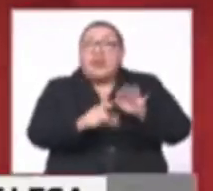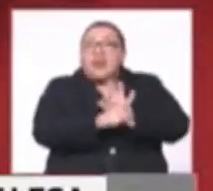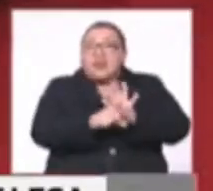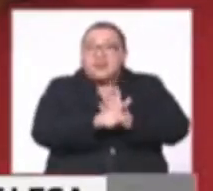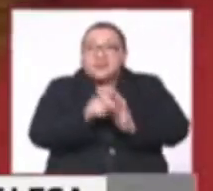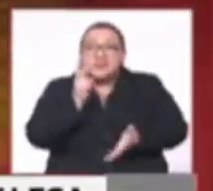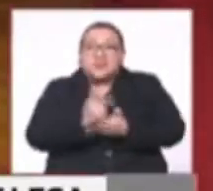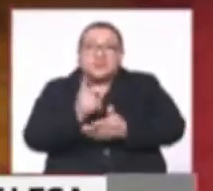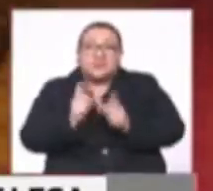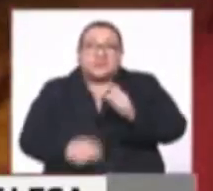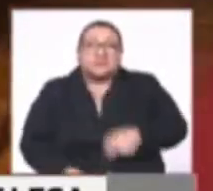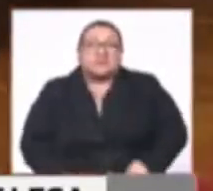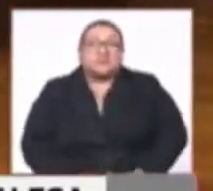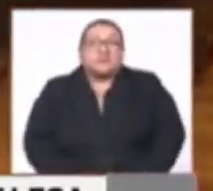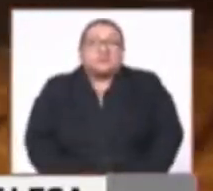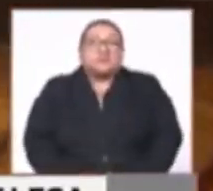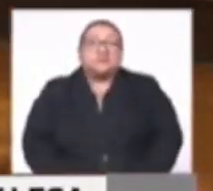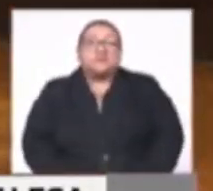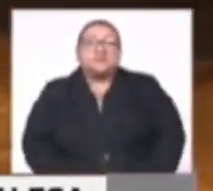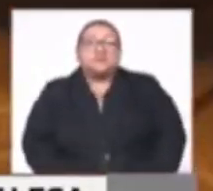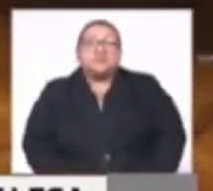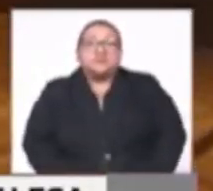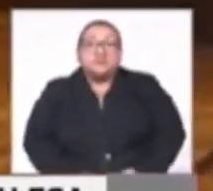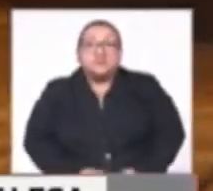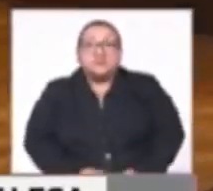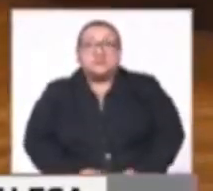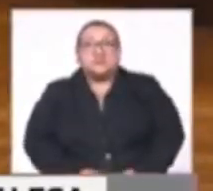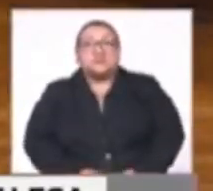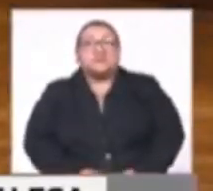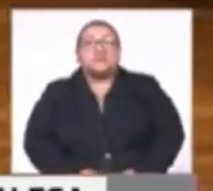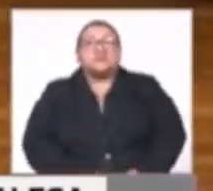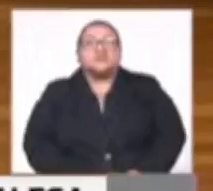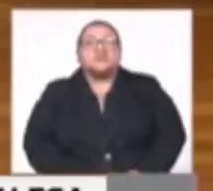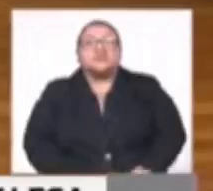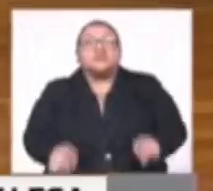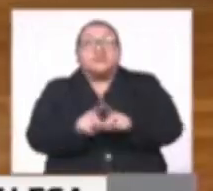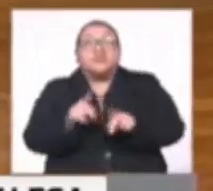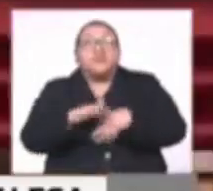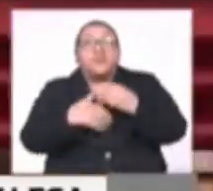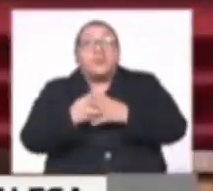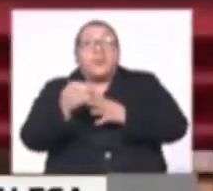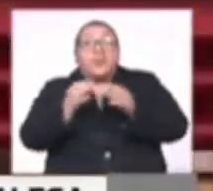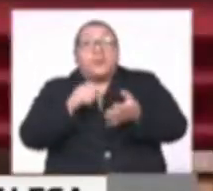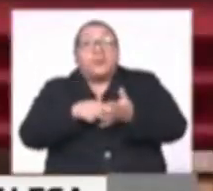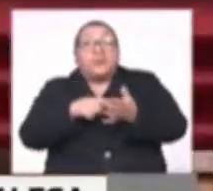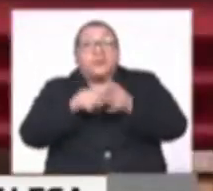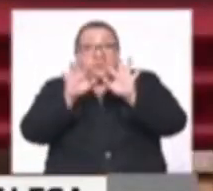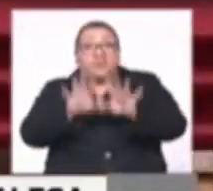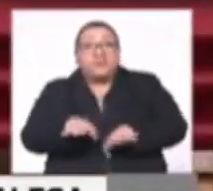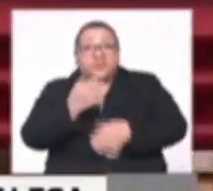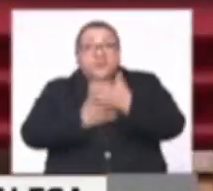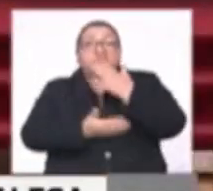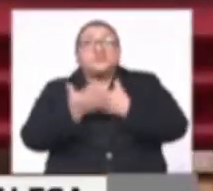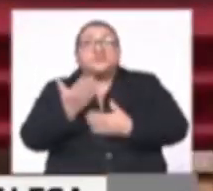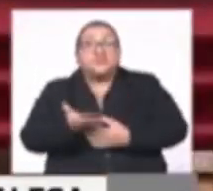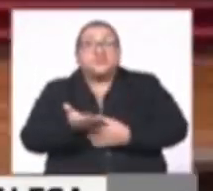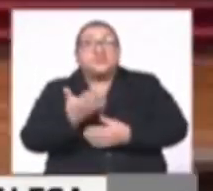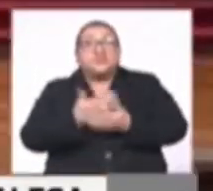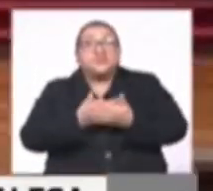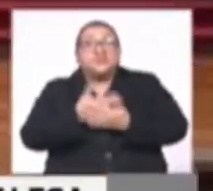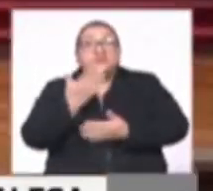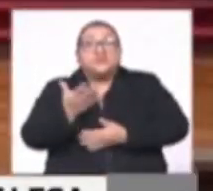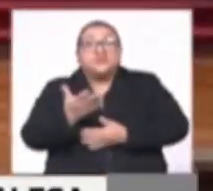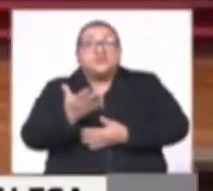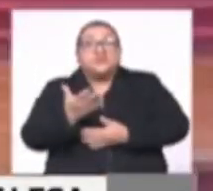prohibición de la retroactividad. De otro lado, señores congresistas, se destaca que la interpretación contenida en el texto sustitutorio propuesto